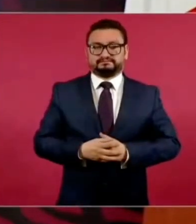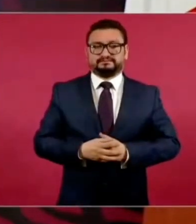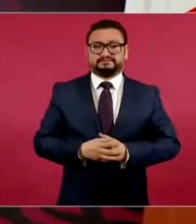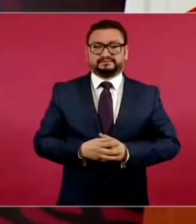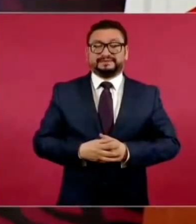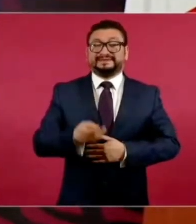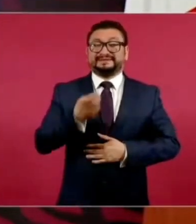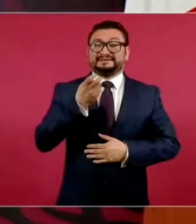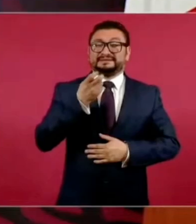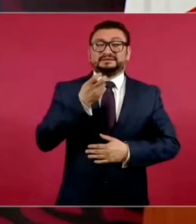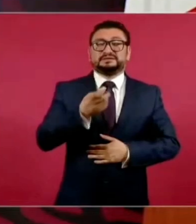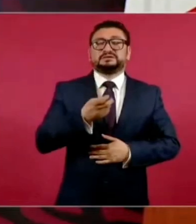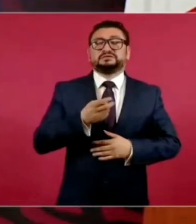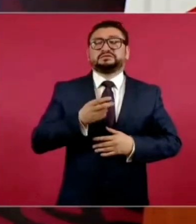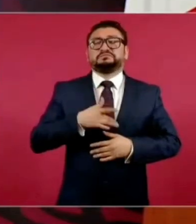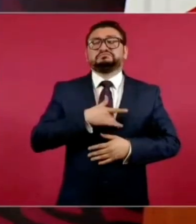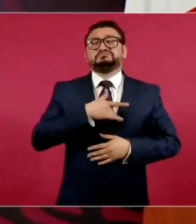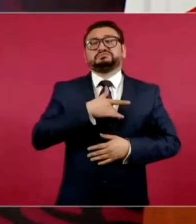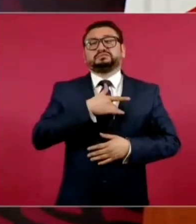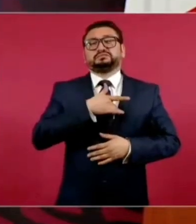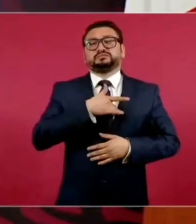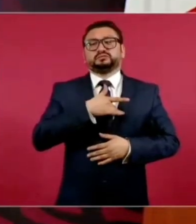Y es